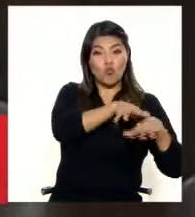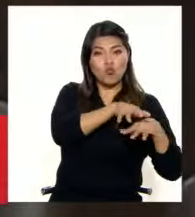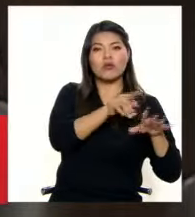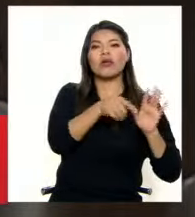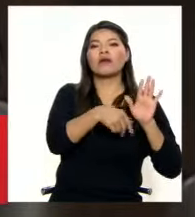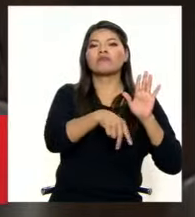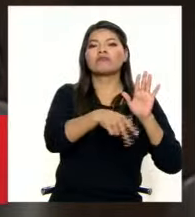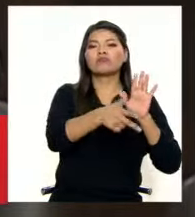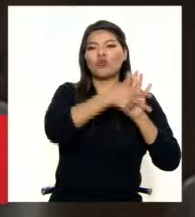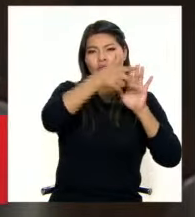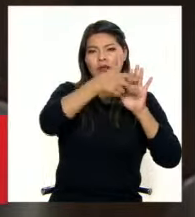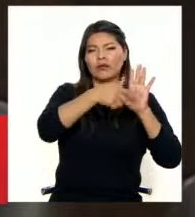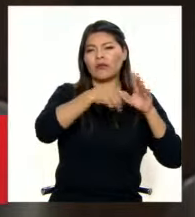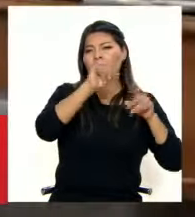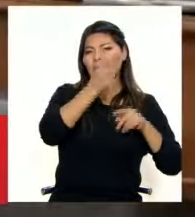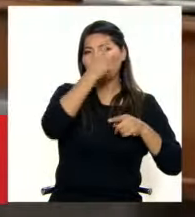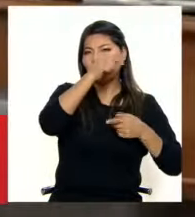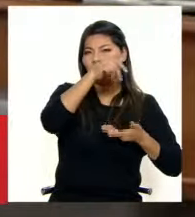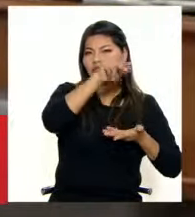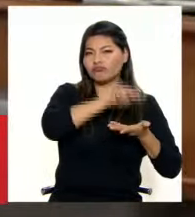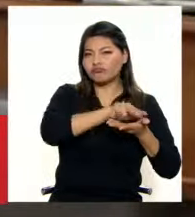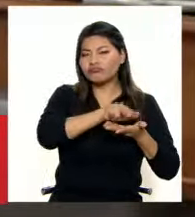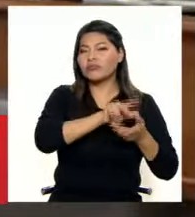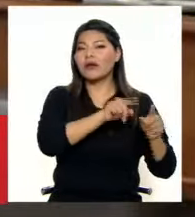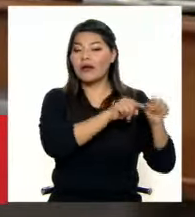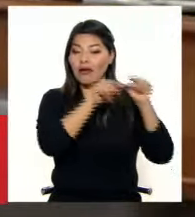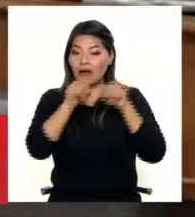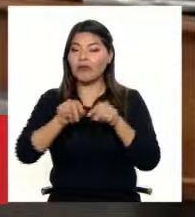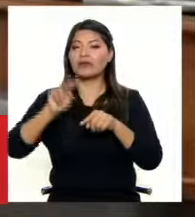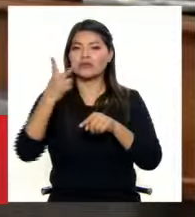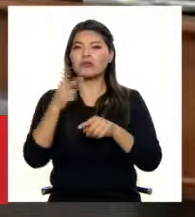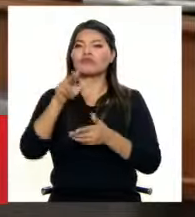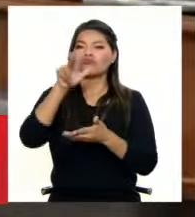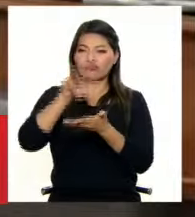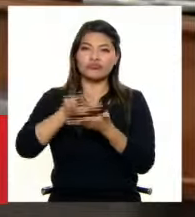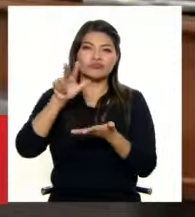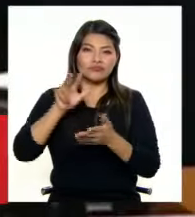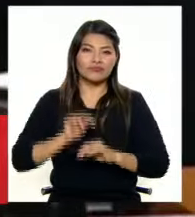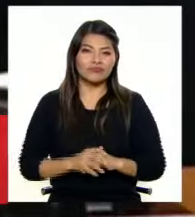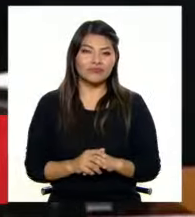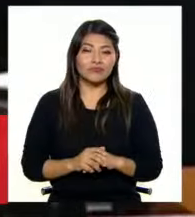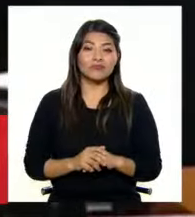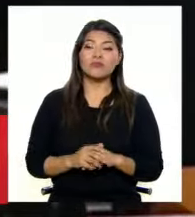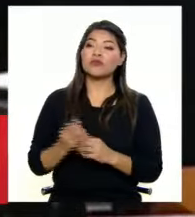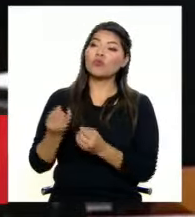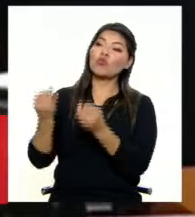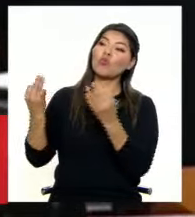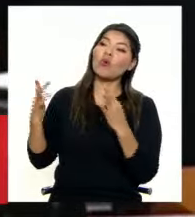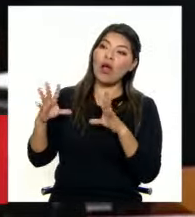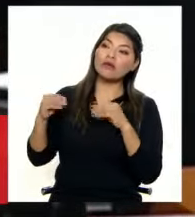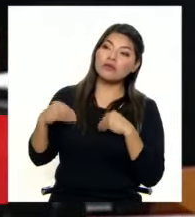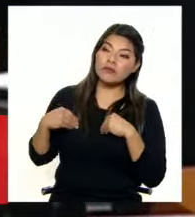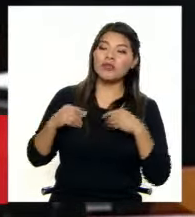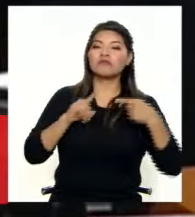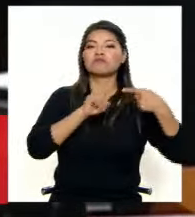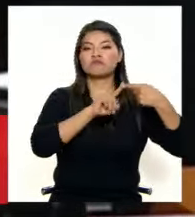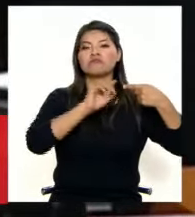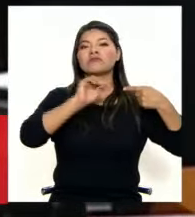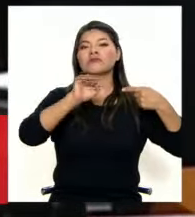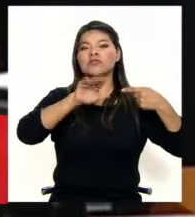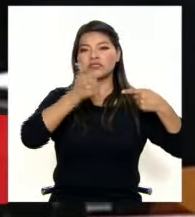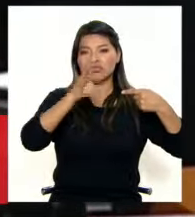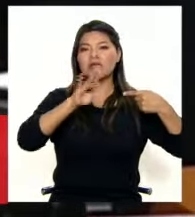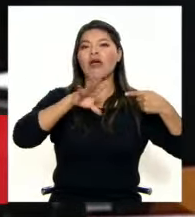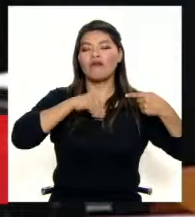aprobado en primera votación y ahora se concretó en segunda. Votos a favor 17, votos en contra